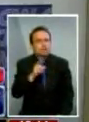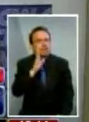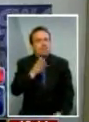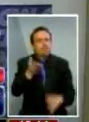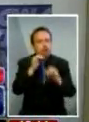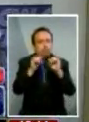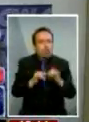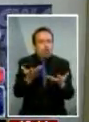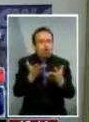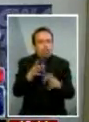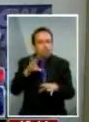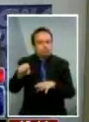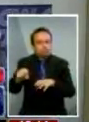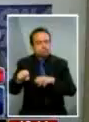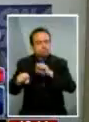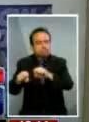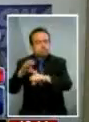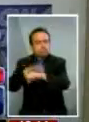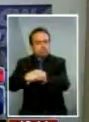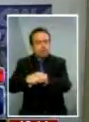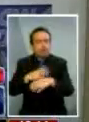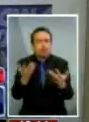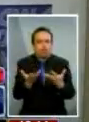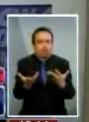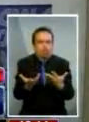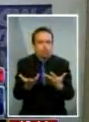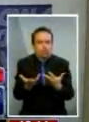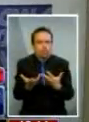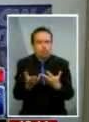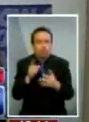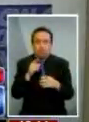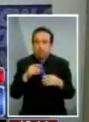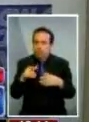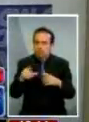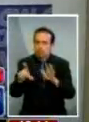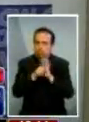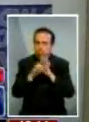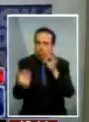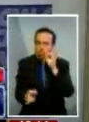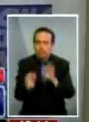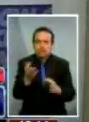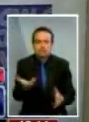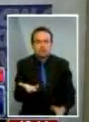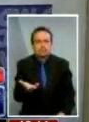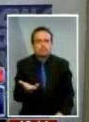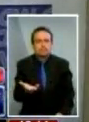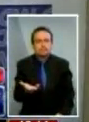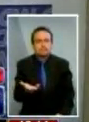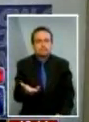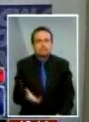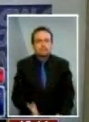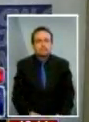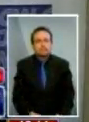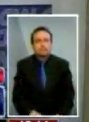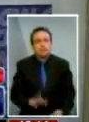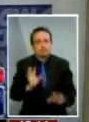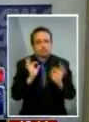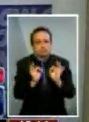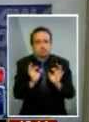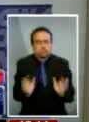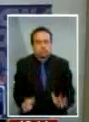forma y los mecanismos para que las personas que participaron sean detenidas, procesadas y enjuiciadas como